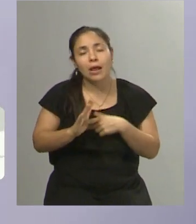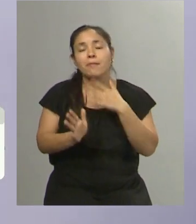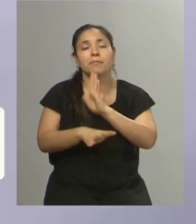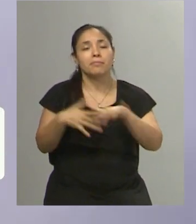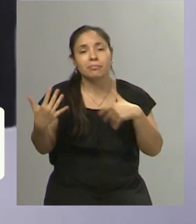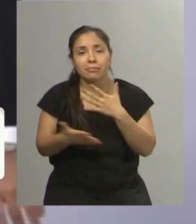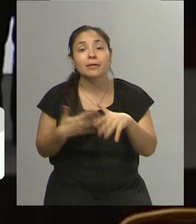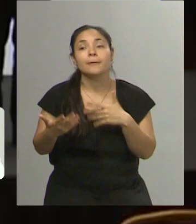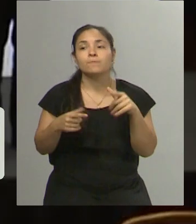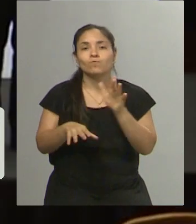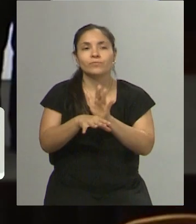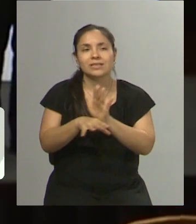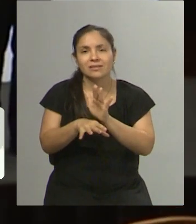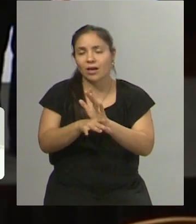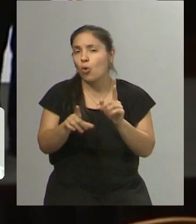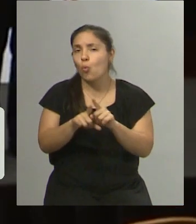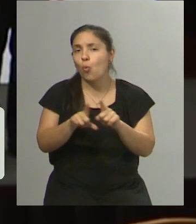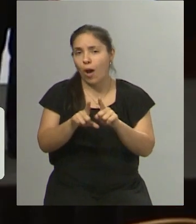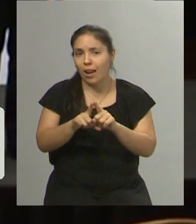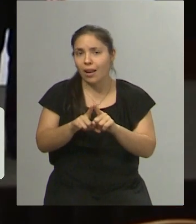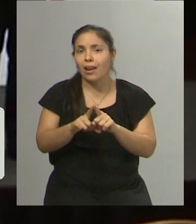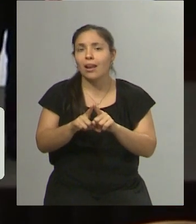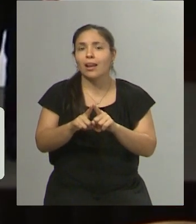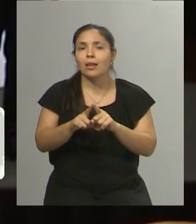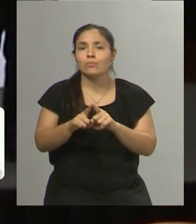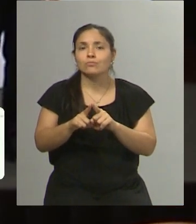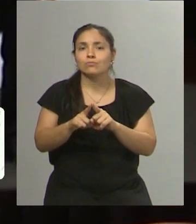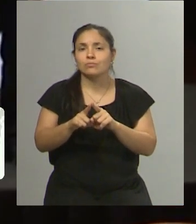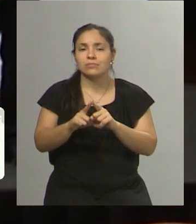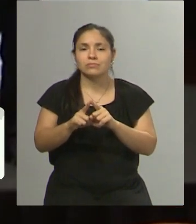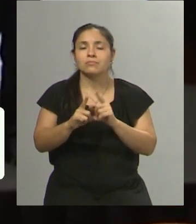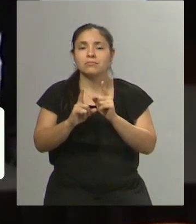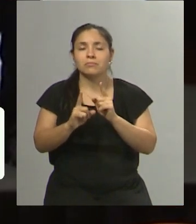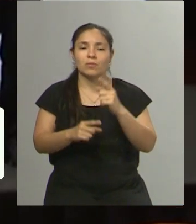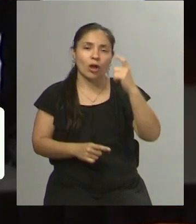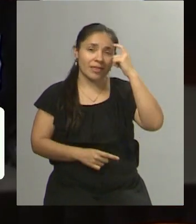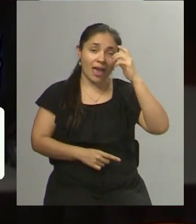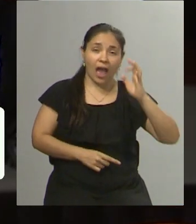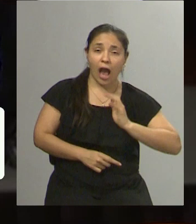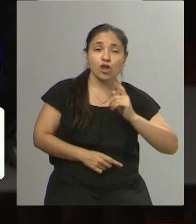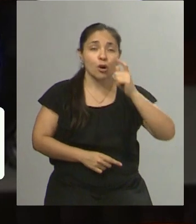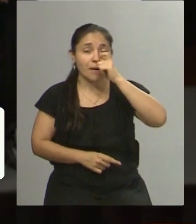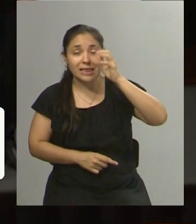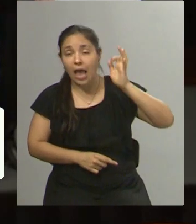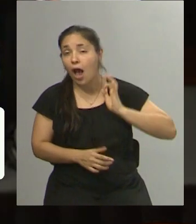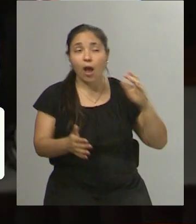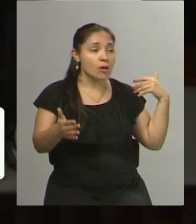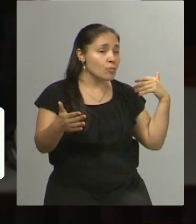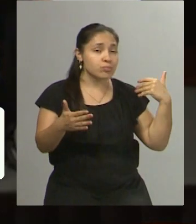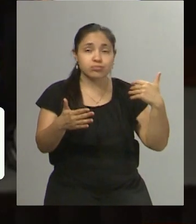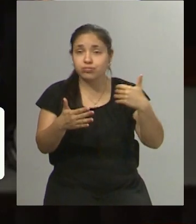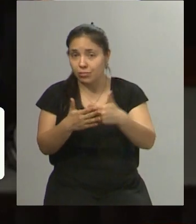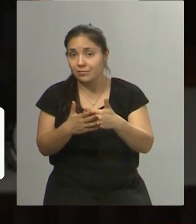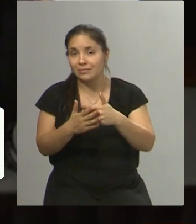quizás se ha podido observar en los últimos 10, 20 años de los 30 años